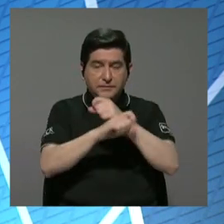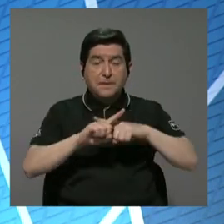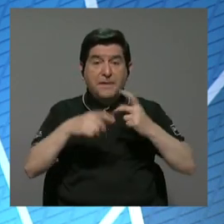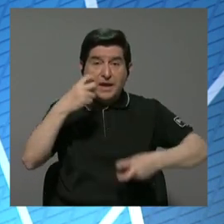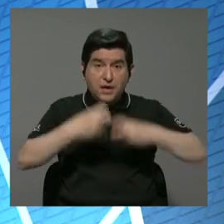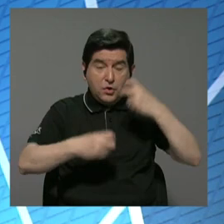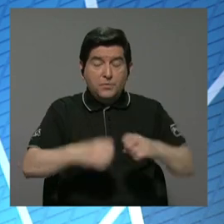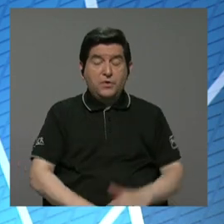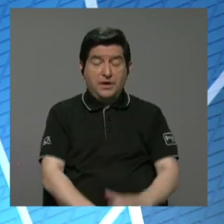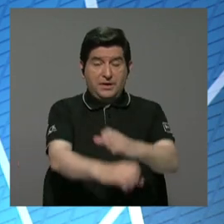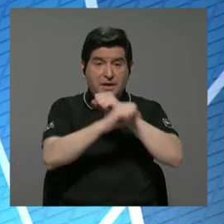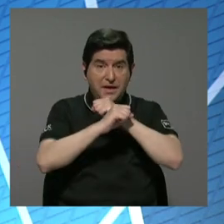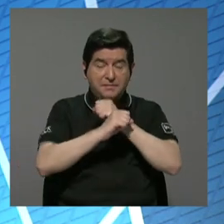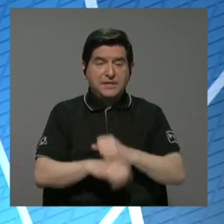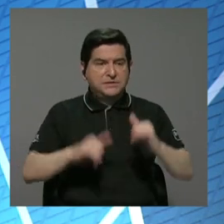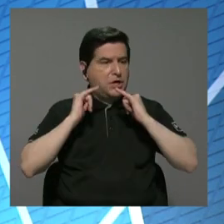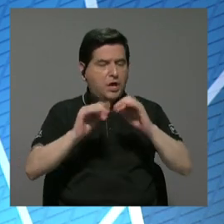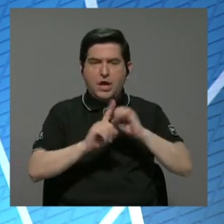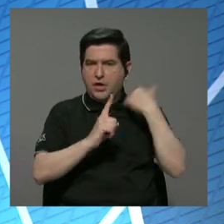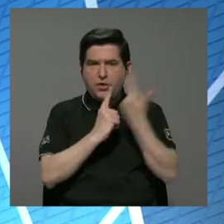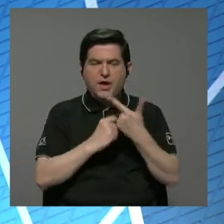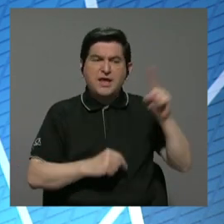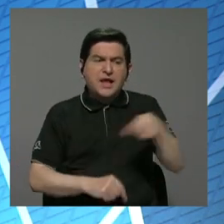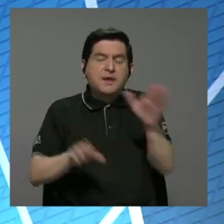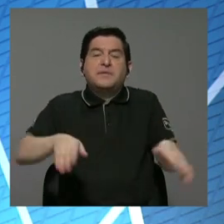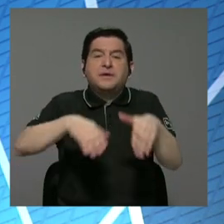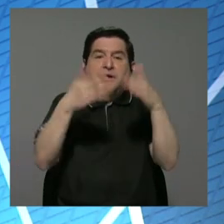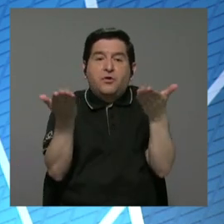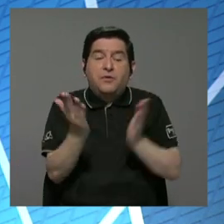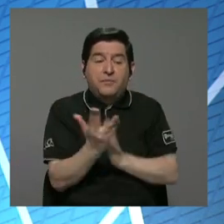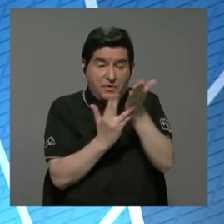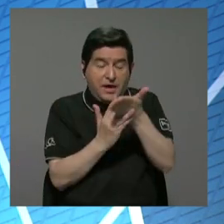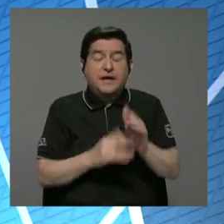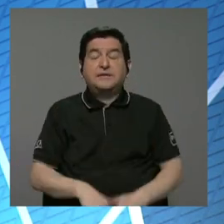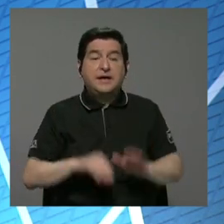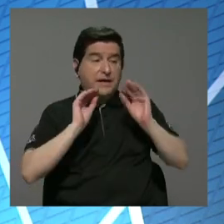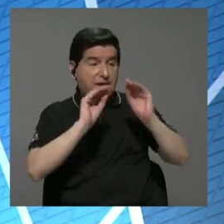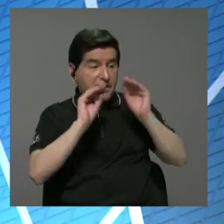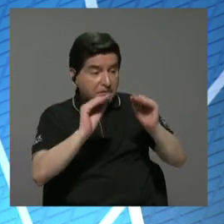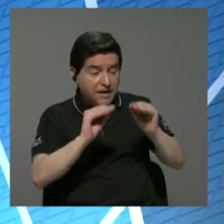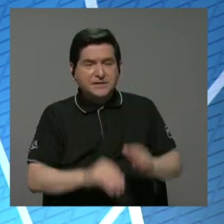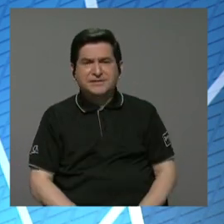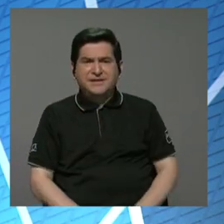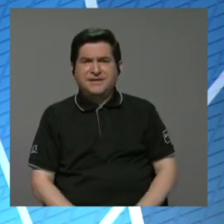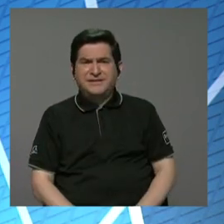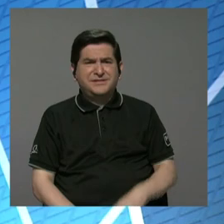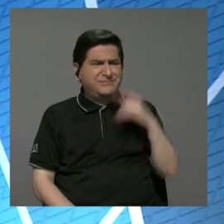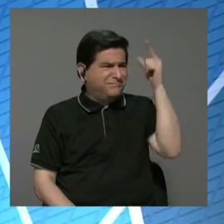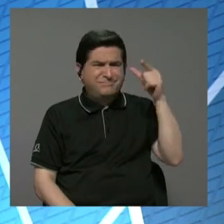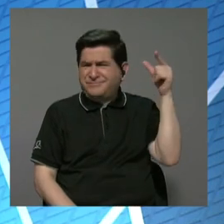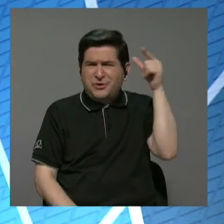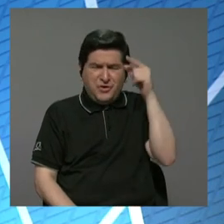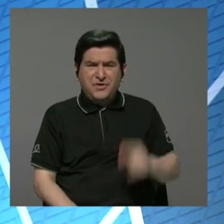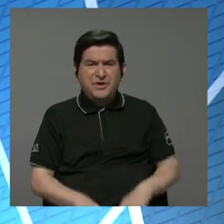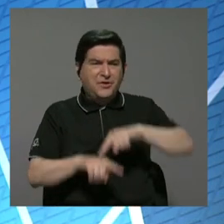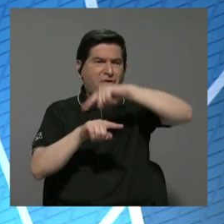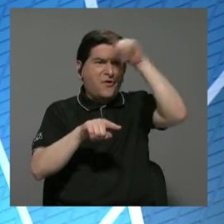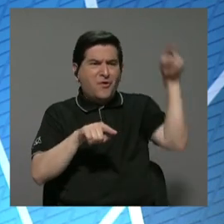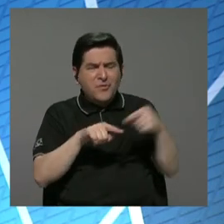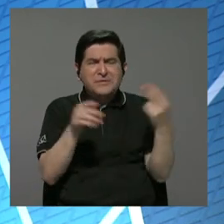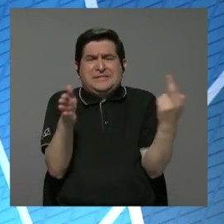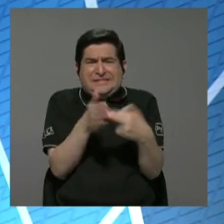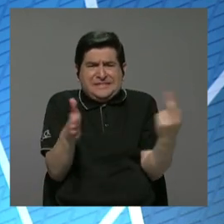que ver con la desigualdad social. ¿Y cómo eliminar desigualdad social? Por medio de la educación. Entonces, es un absurdo, ¿verdad?, este círculo como